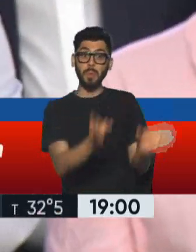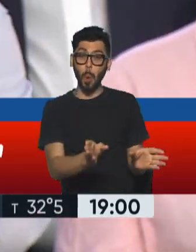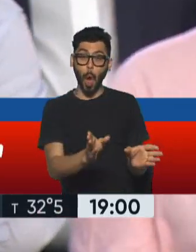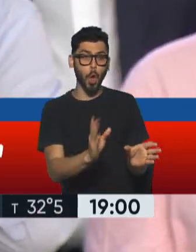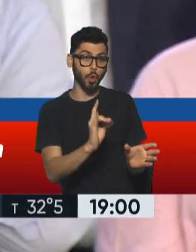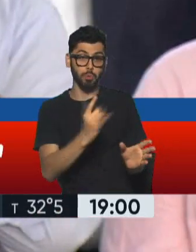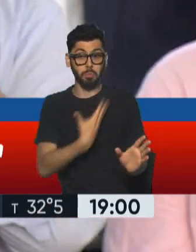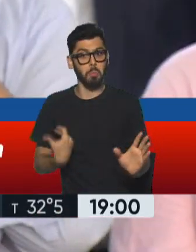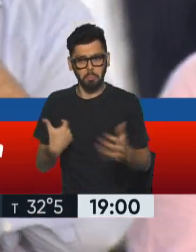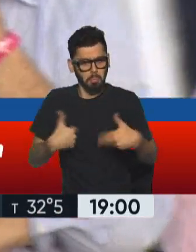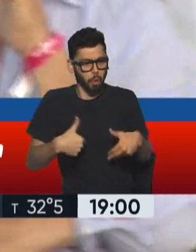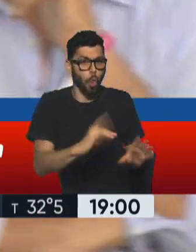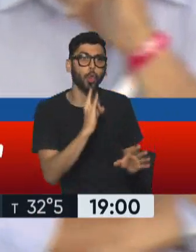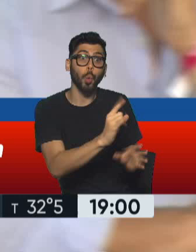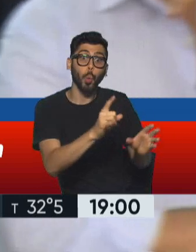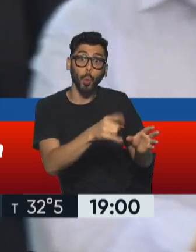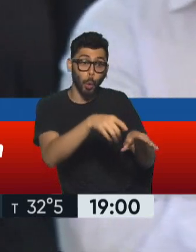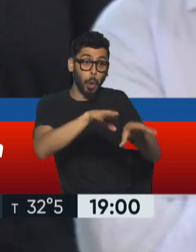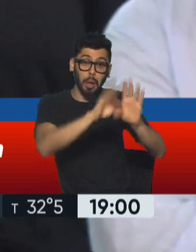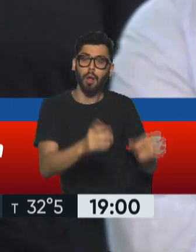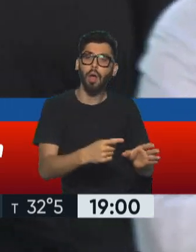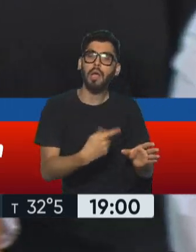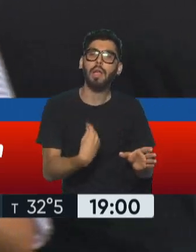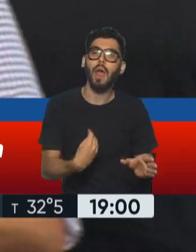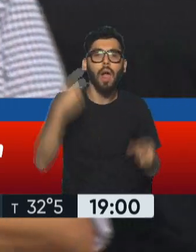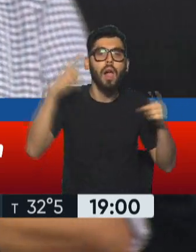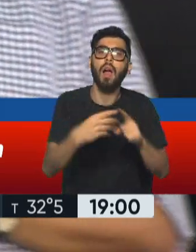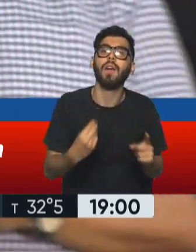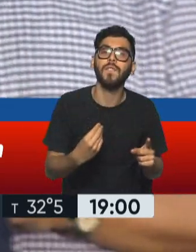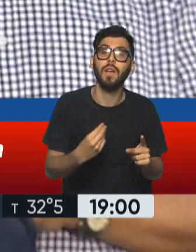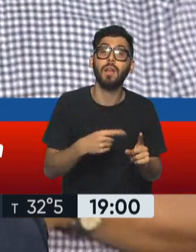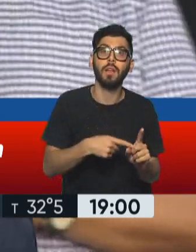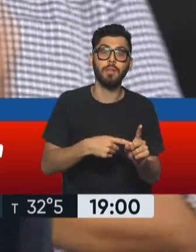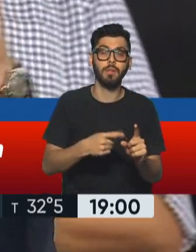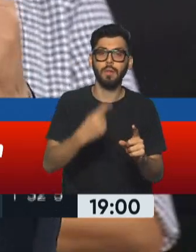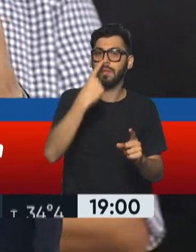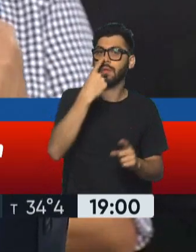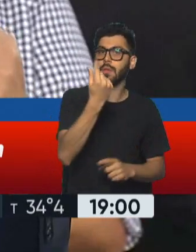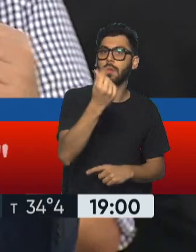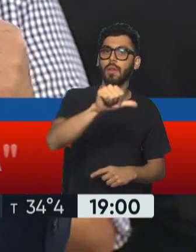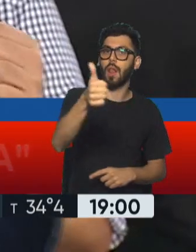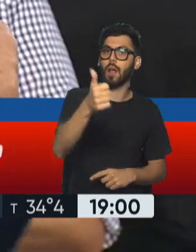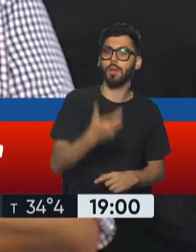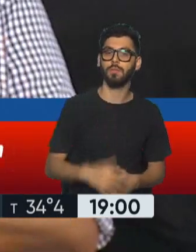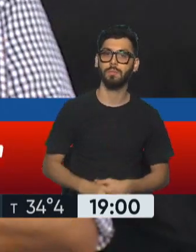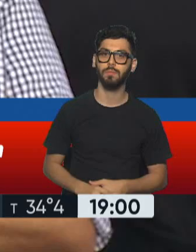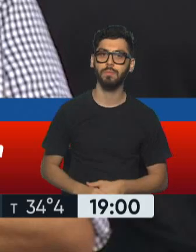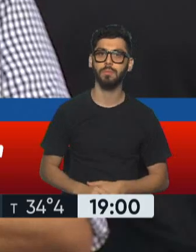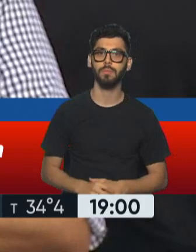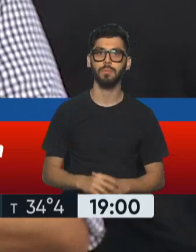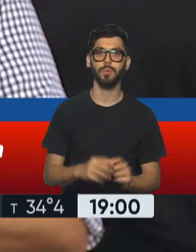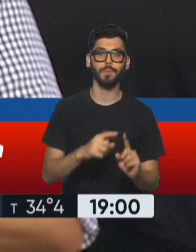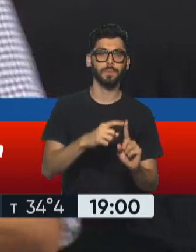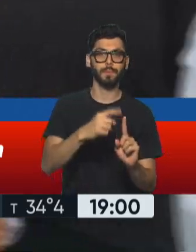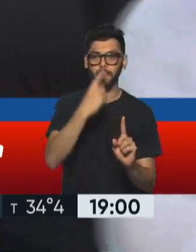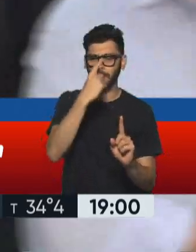solo en un objetivo: ver las ganancias que tienen. Y en verdad lo que nosotros hacemos desde el Estado no